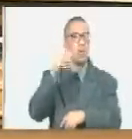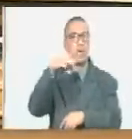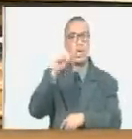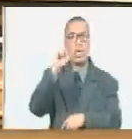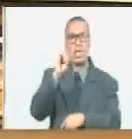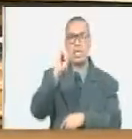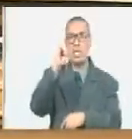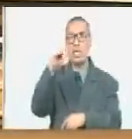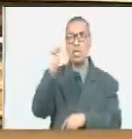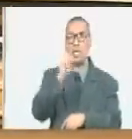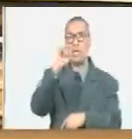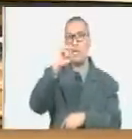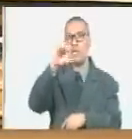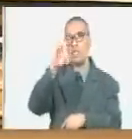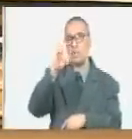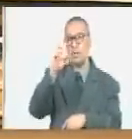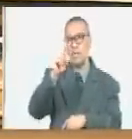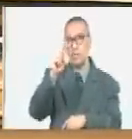Isis Cordero.